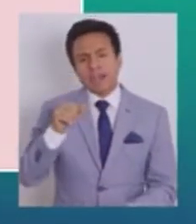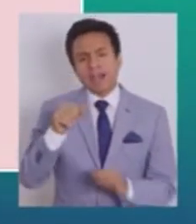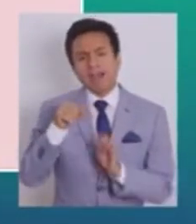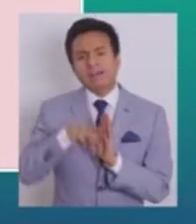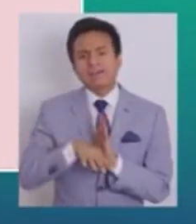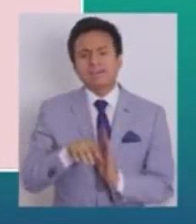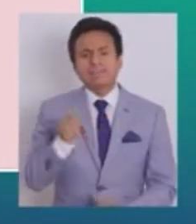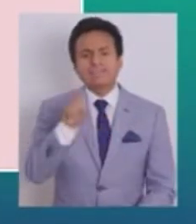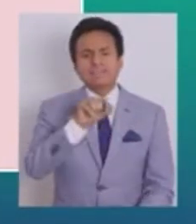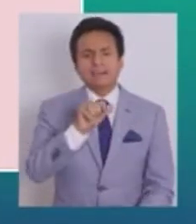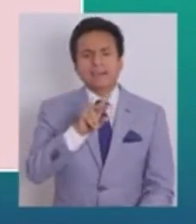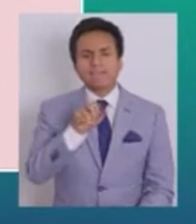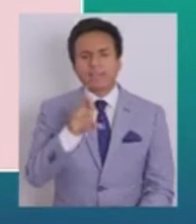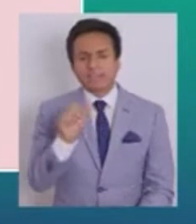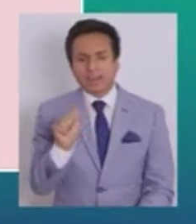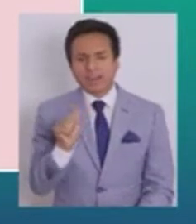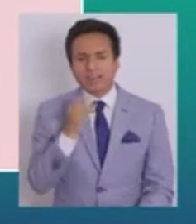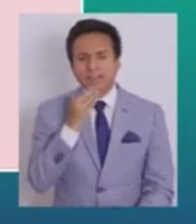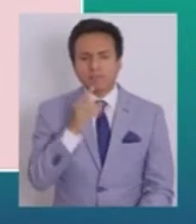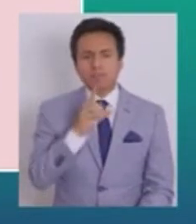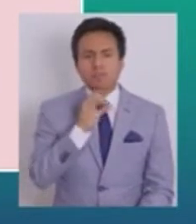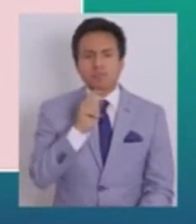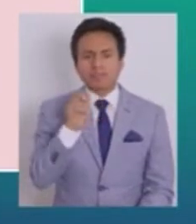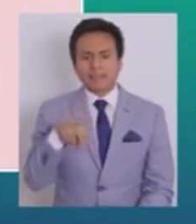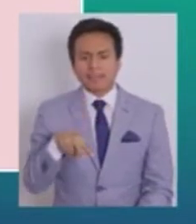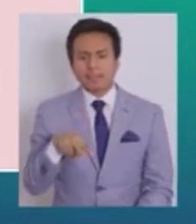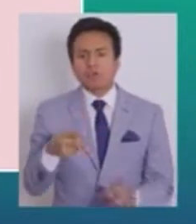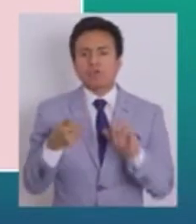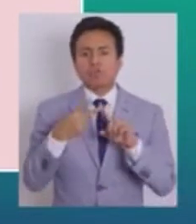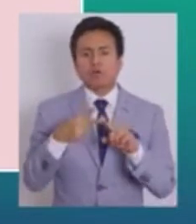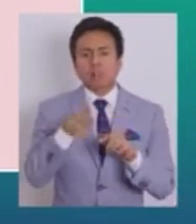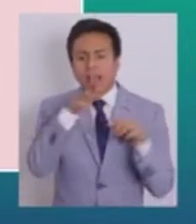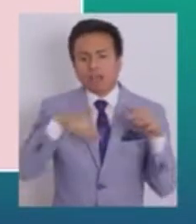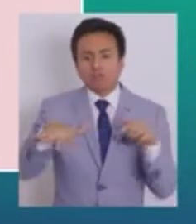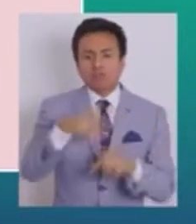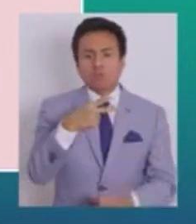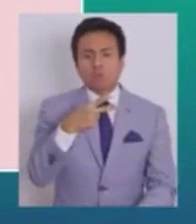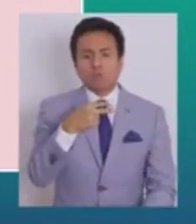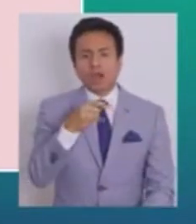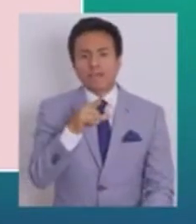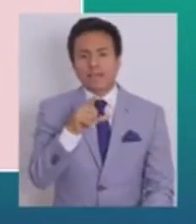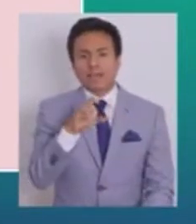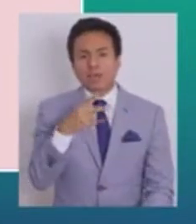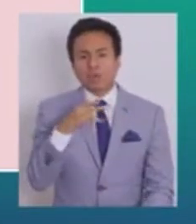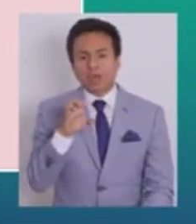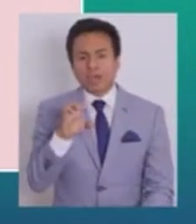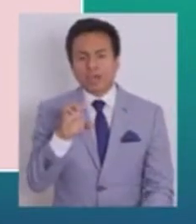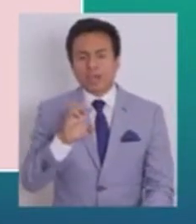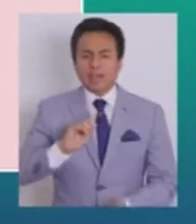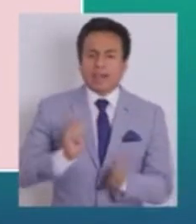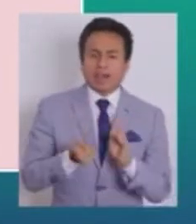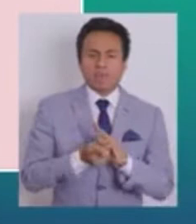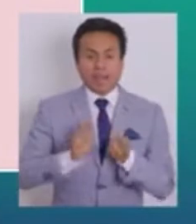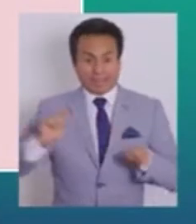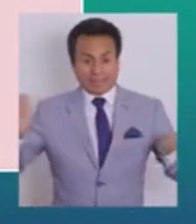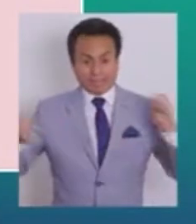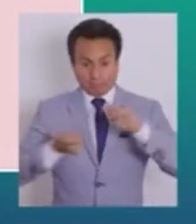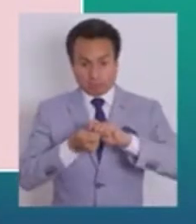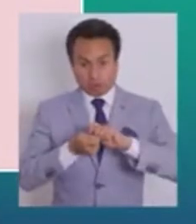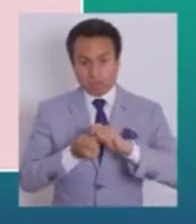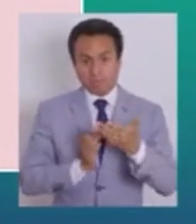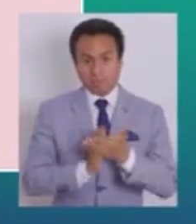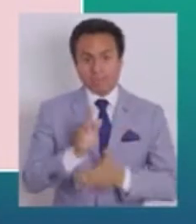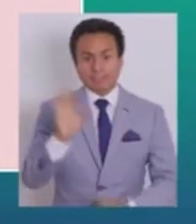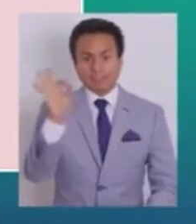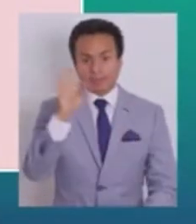Saavedra, Tolten, en la región de Los Lagos, Gualaihue. Retroceden a transición a partir del